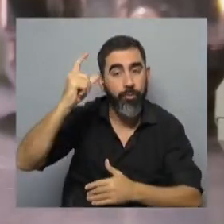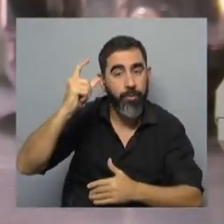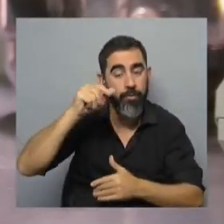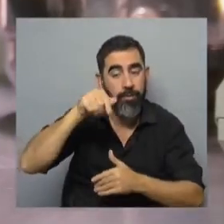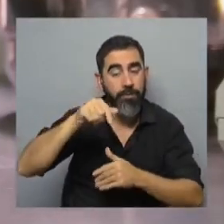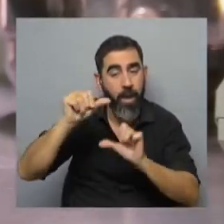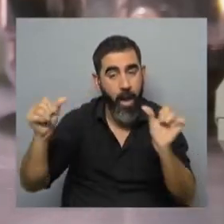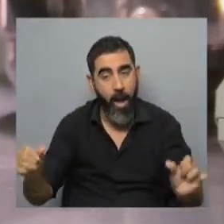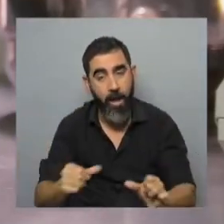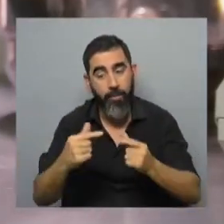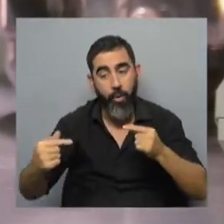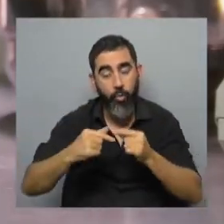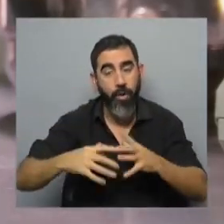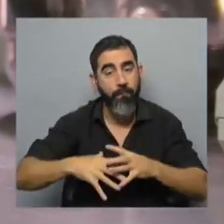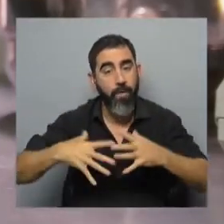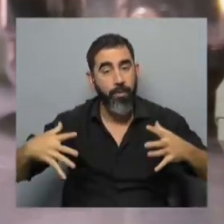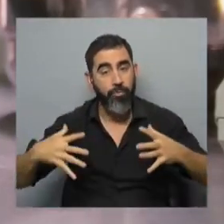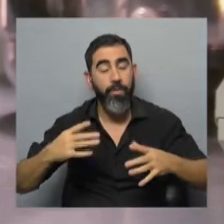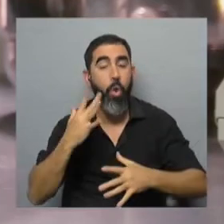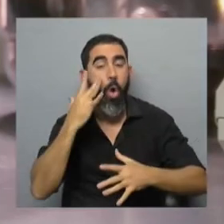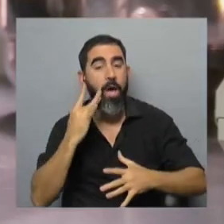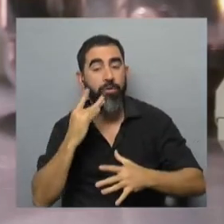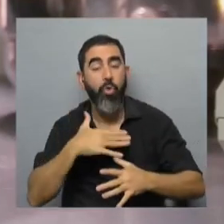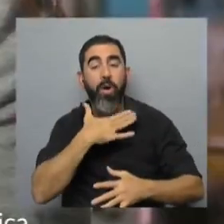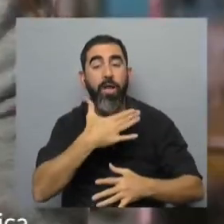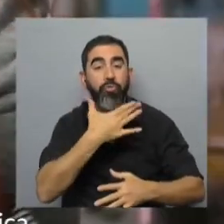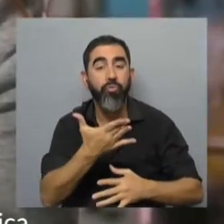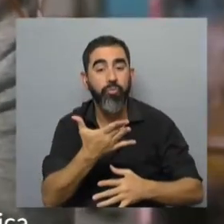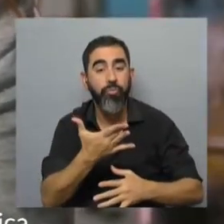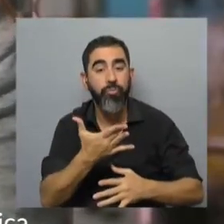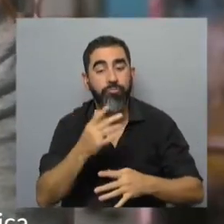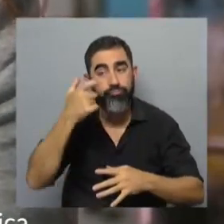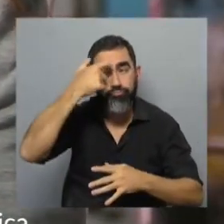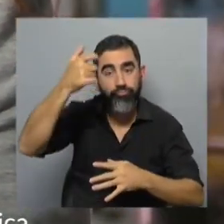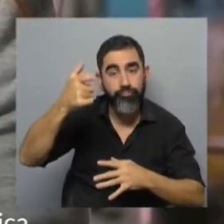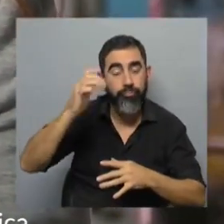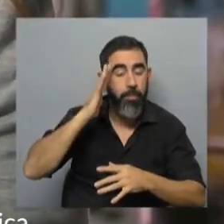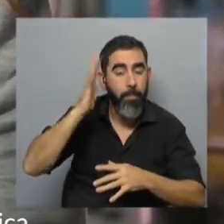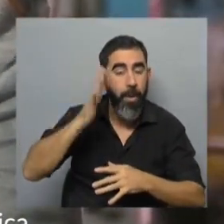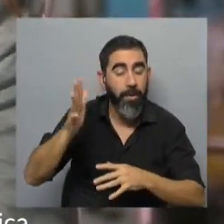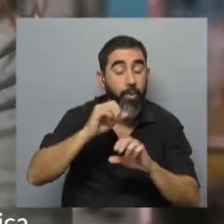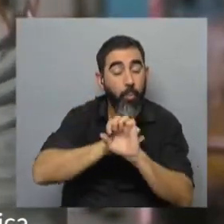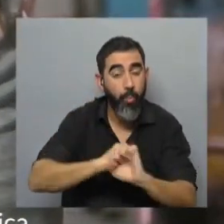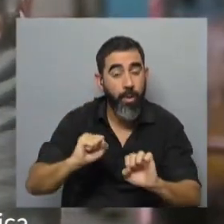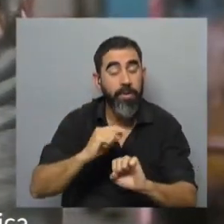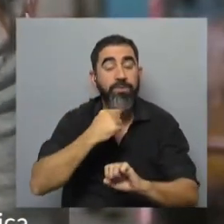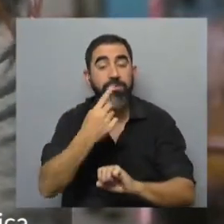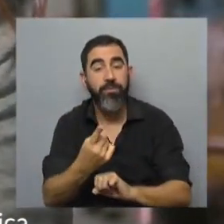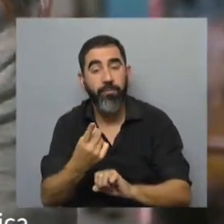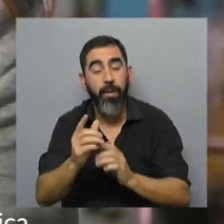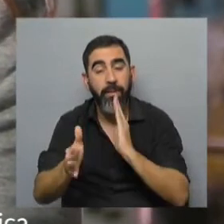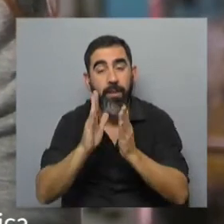esta actividad antiinflamatoria de los ácidos grasos de furano? Los expertos estiman que pueden ser útiles para